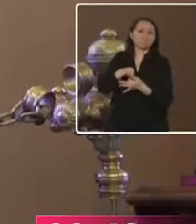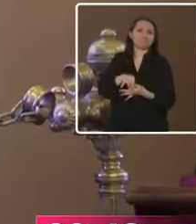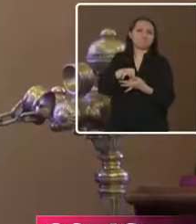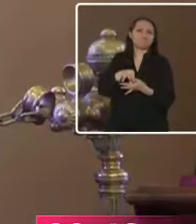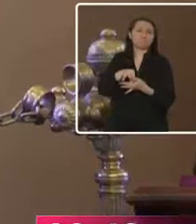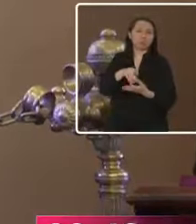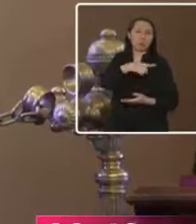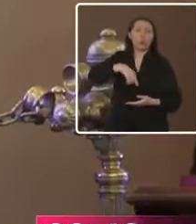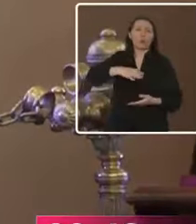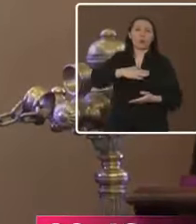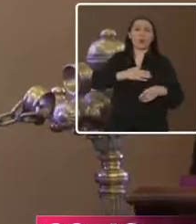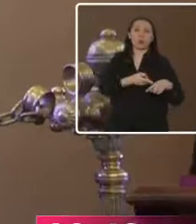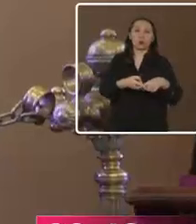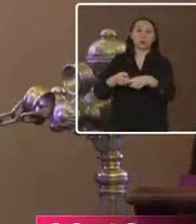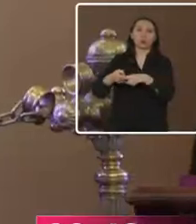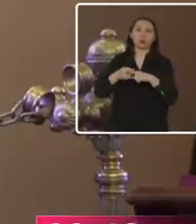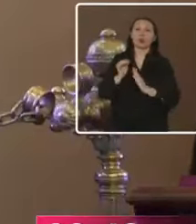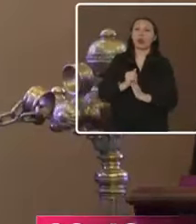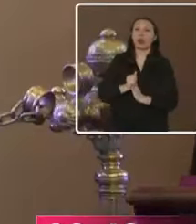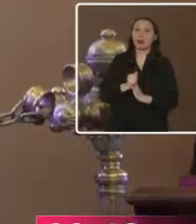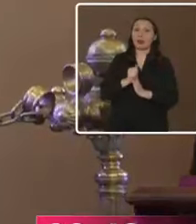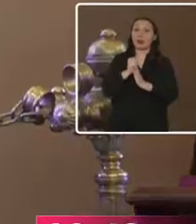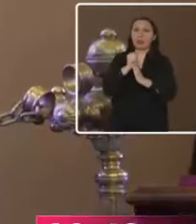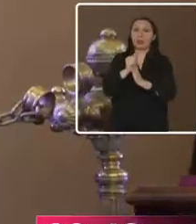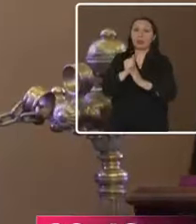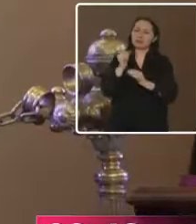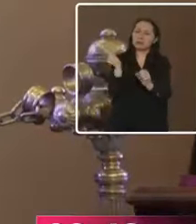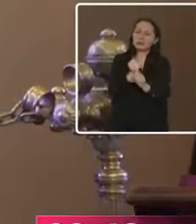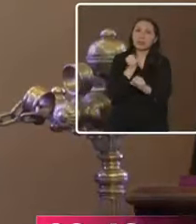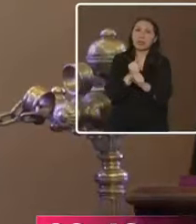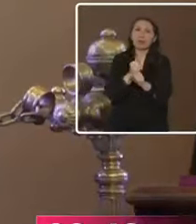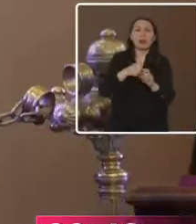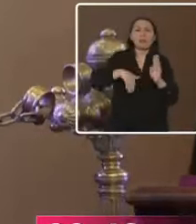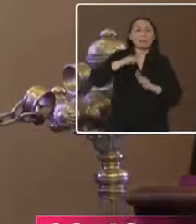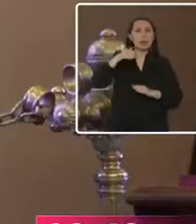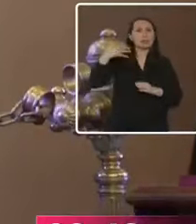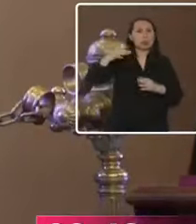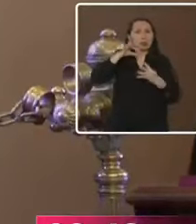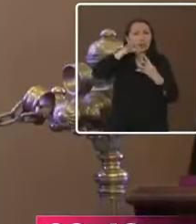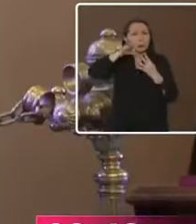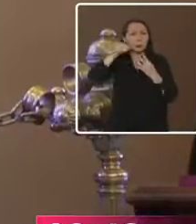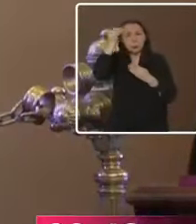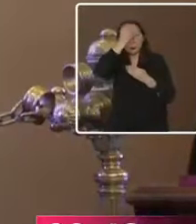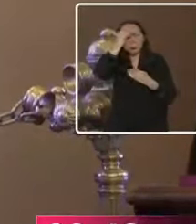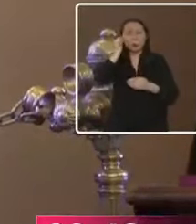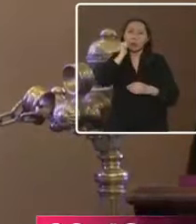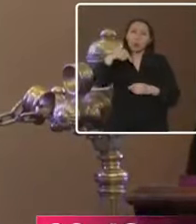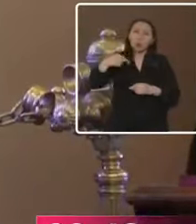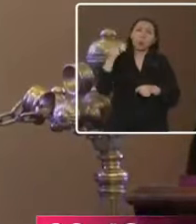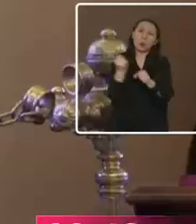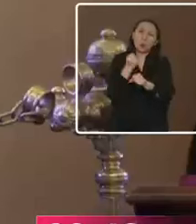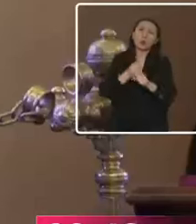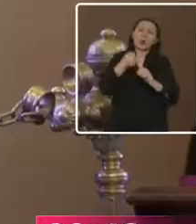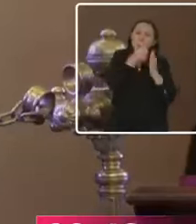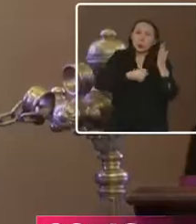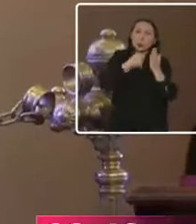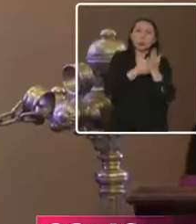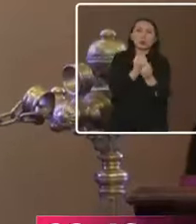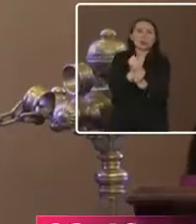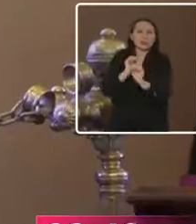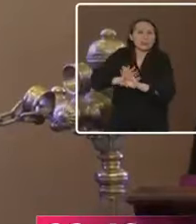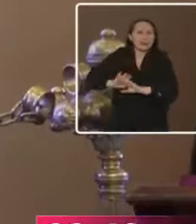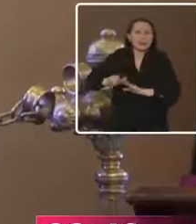más profundo de nuestra sociedad. Un líder que trabajó por las prioridades de quienes luchan día a día para salir de la